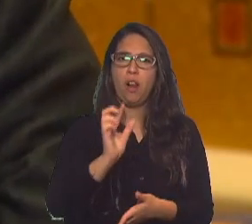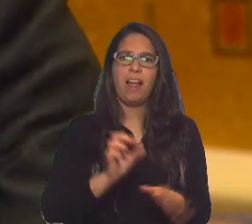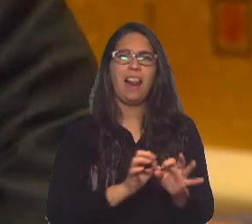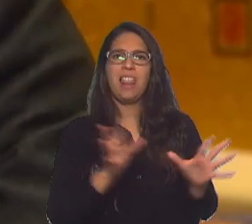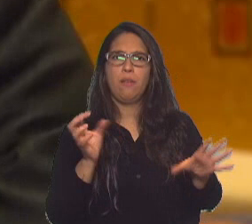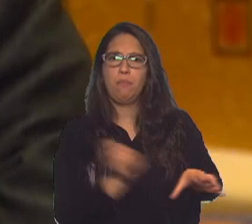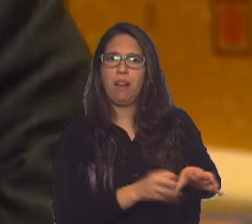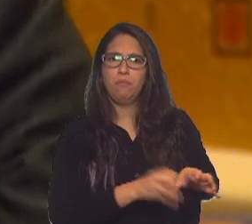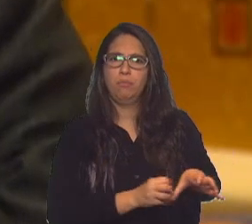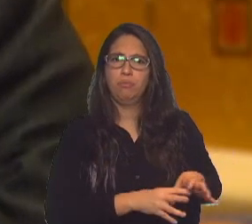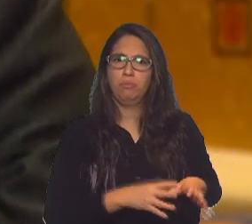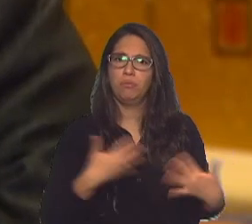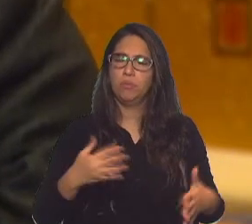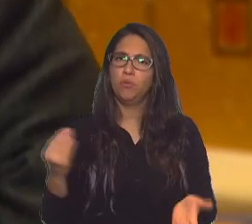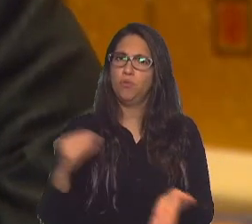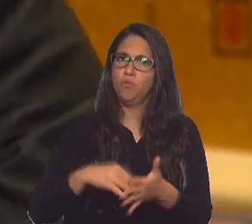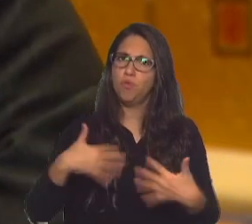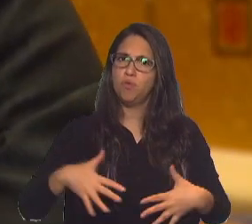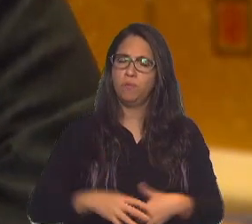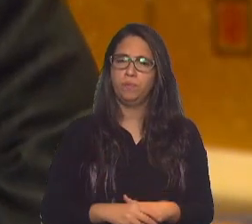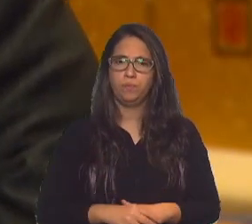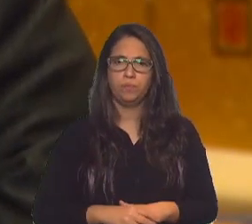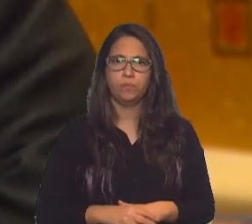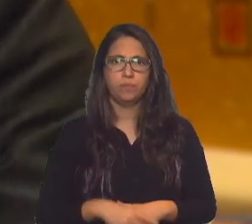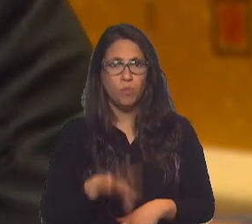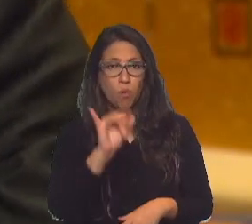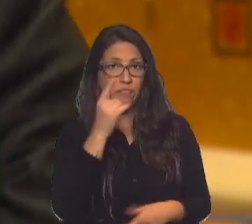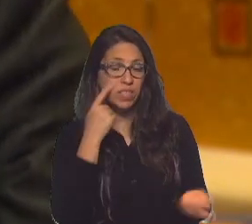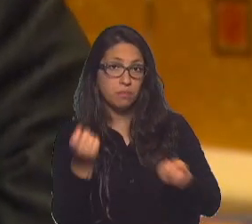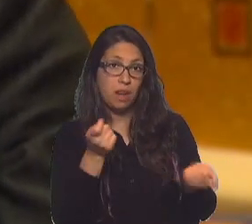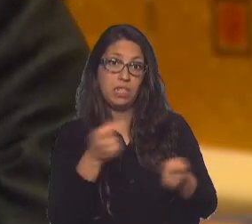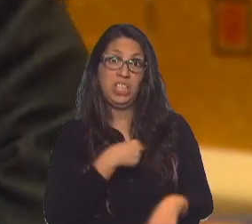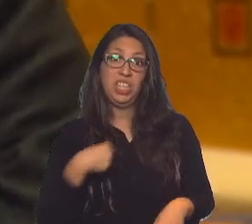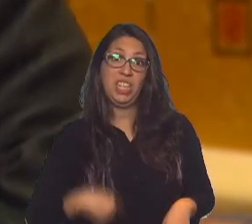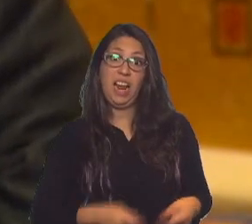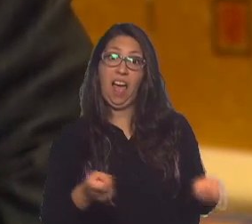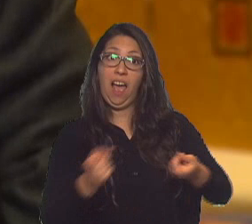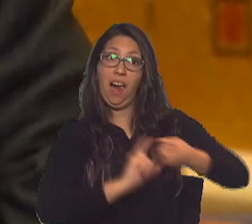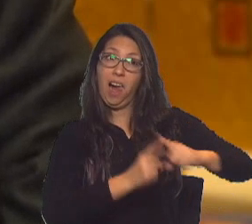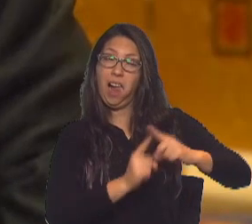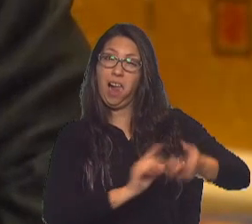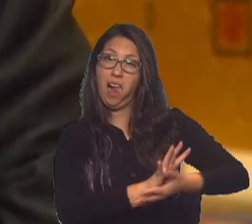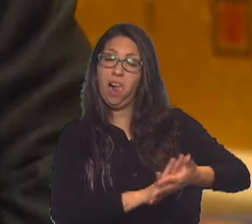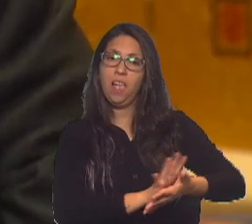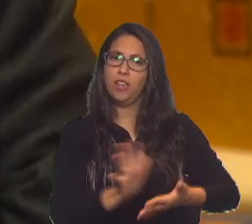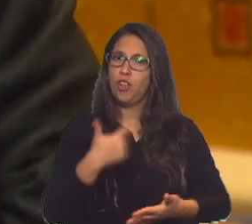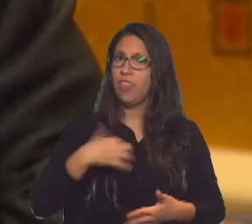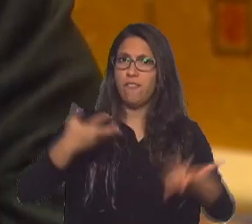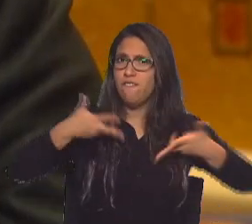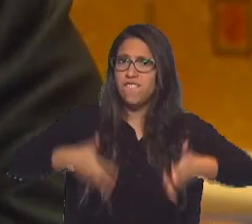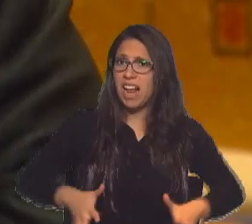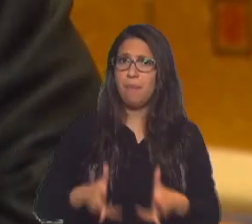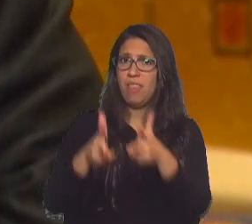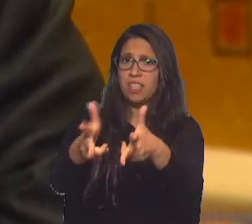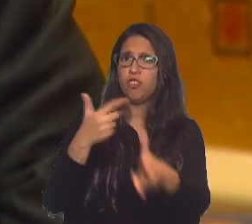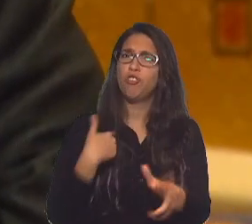disponibilidad. Sumo 1.500 millones. Bueno, es toda una proeza porque si hay algo que es difícil para negociar es con un chino, ¿no? Sí, bueno, yo tengo que ser franco, tengo una